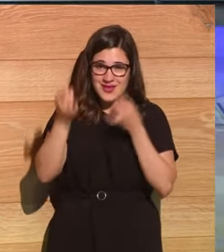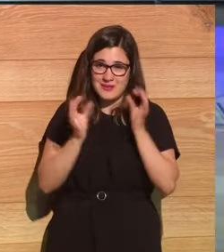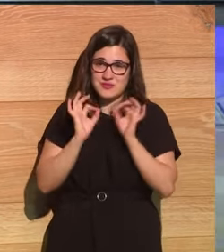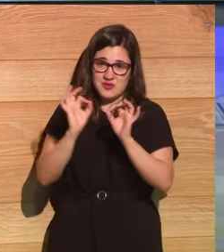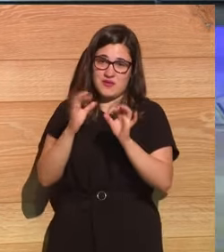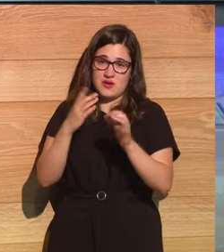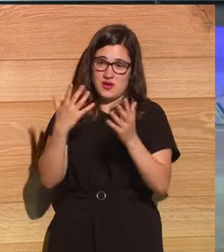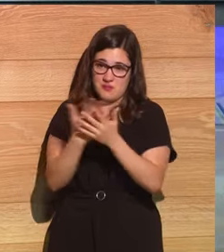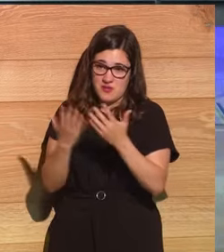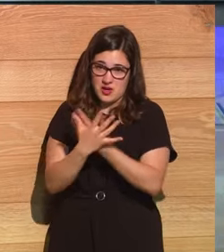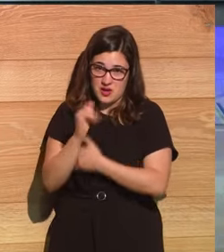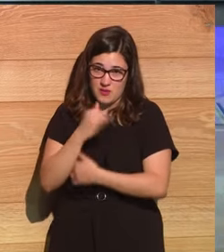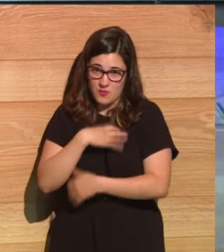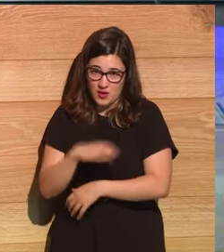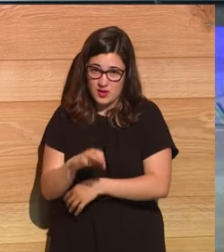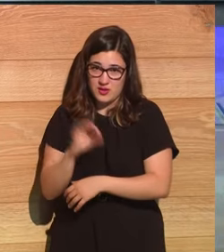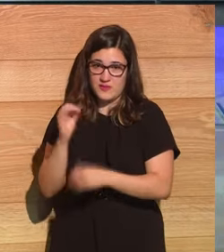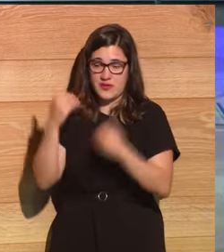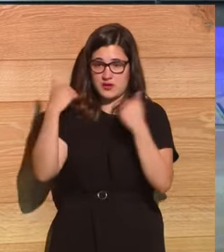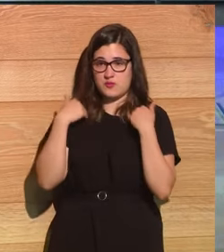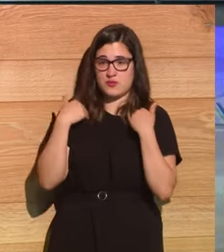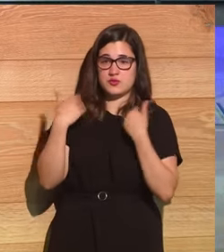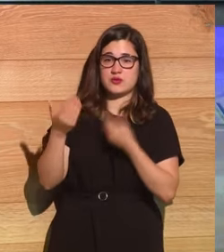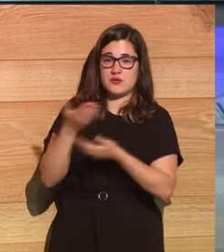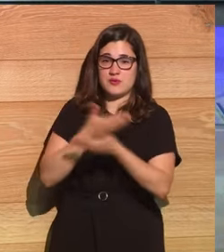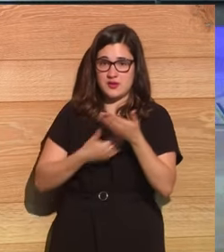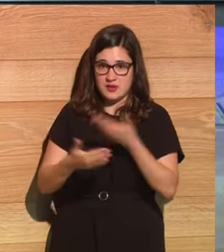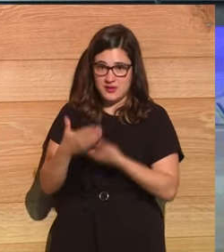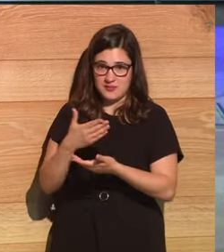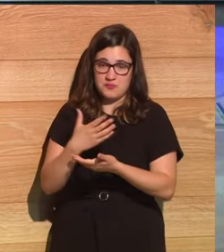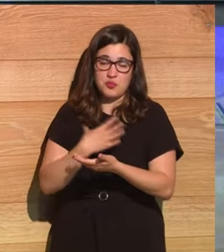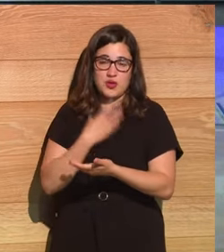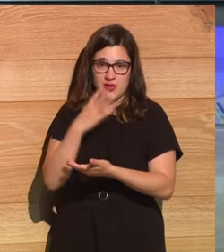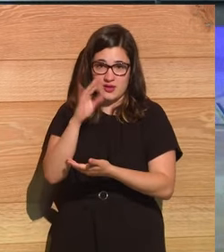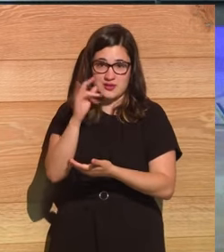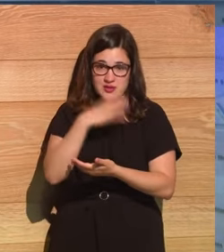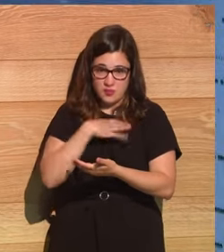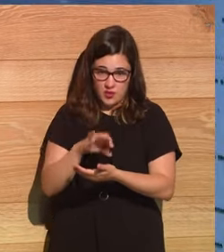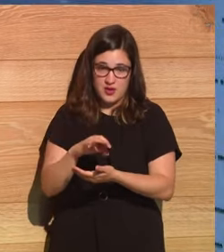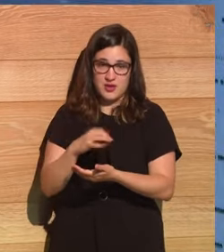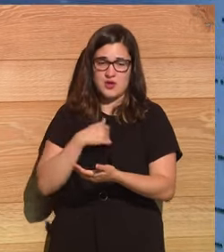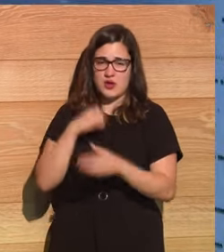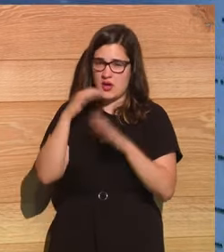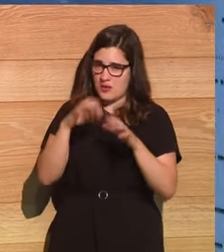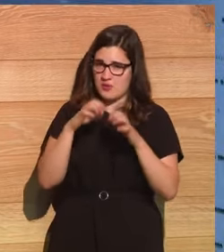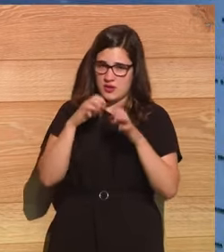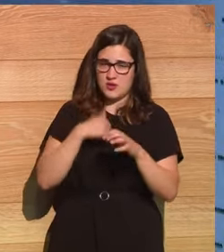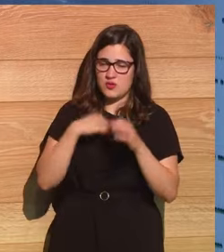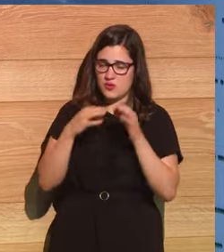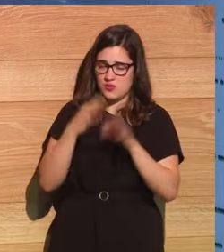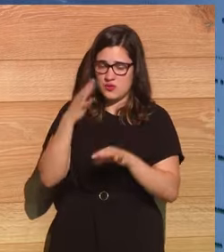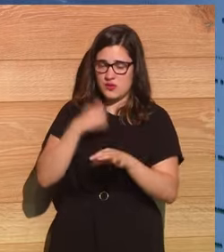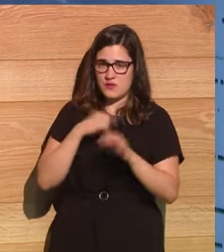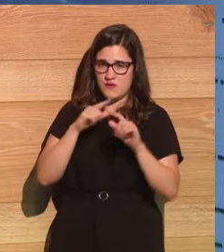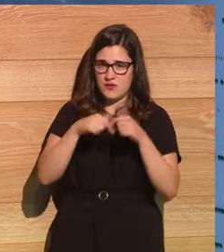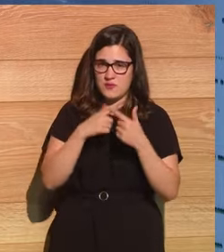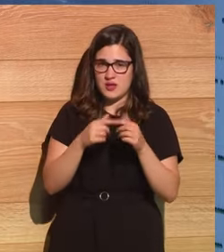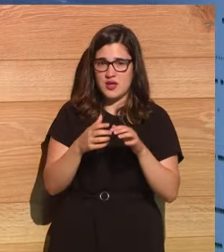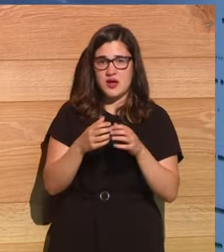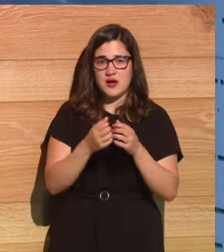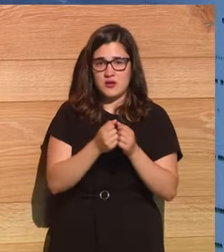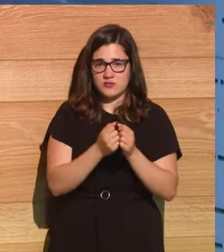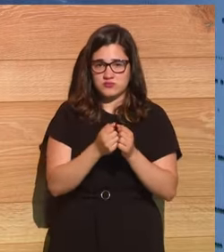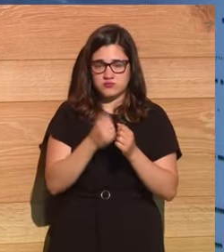haya esa mezcla y haya corresponsabilidad, sí, probablemente sí. Yo creo que yo he aprendido muchas cosas. Yo afortunadamente pertenezco a una familia